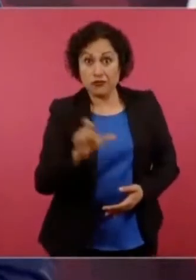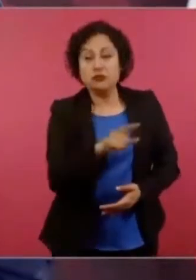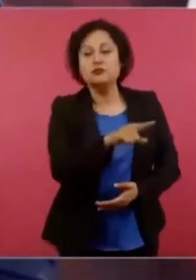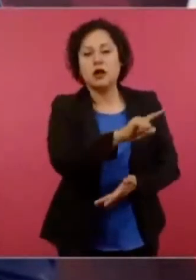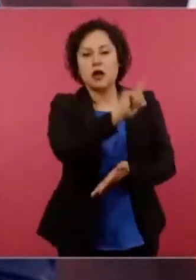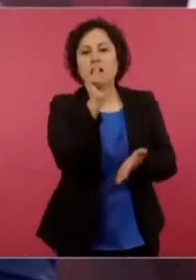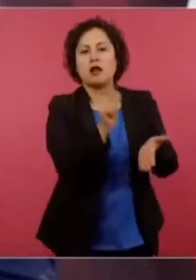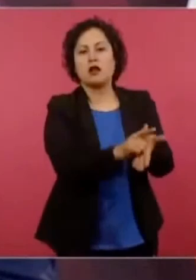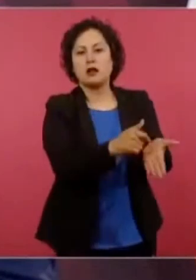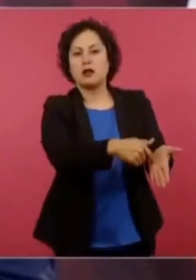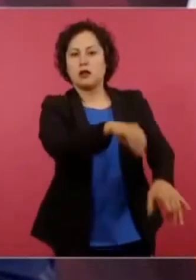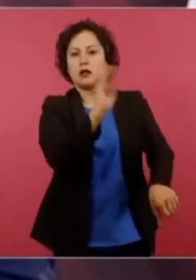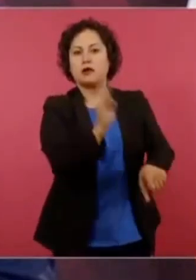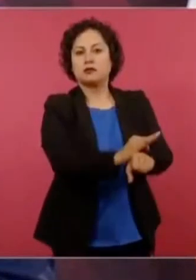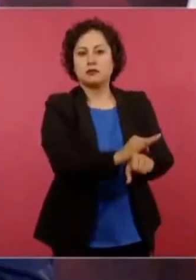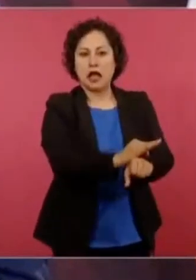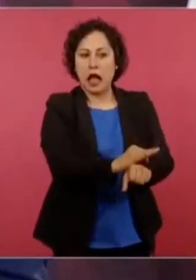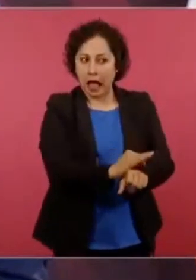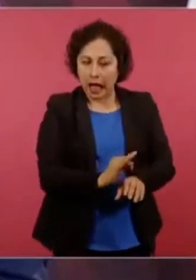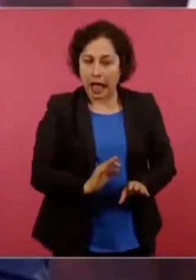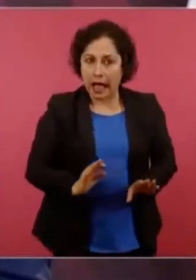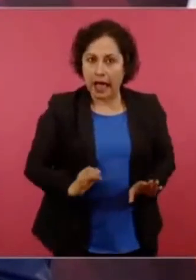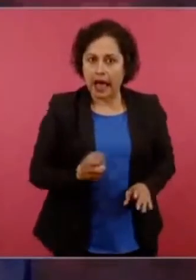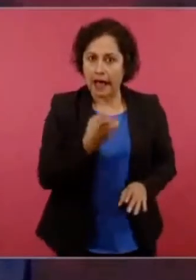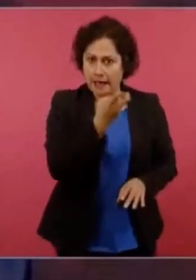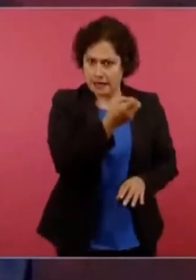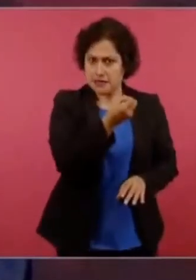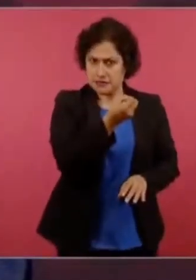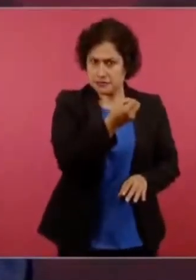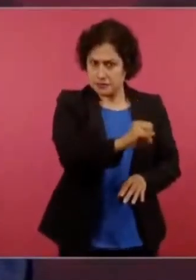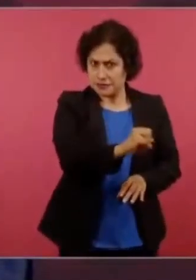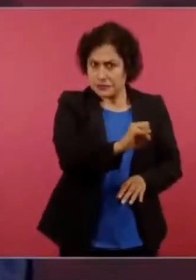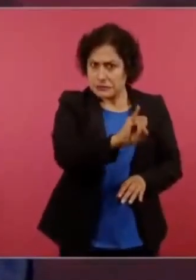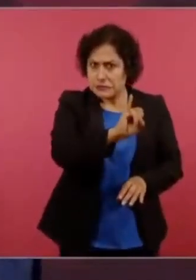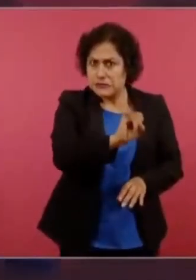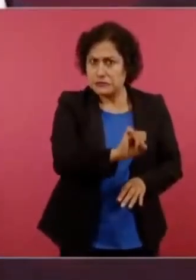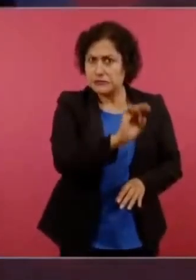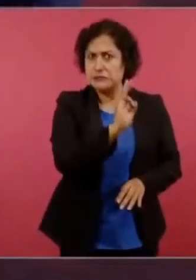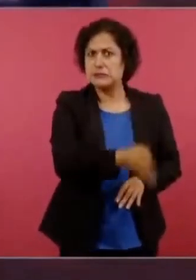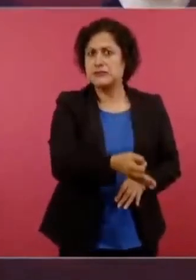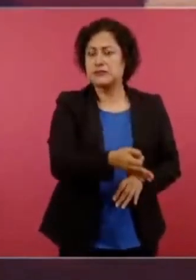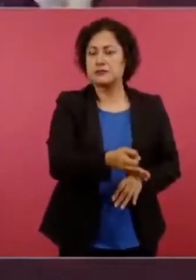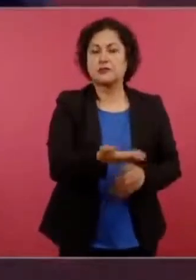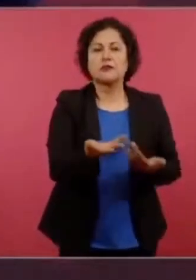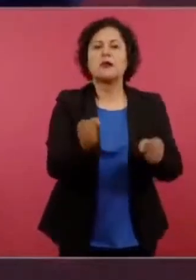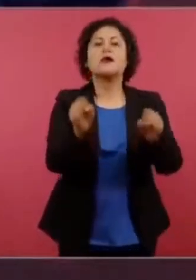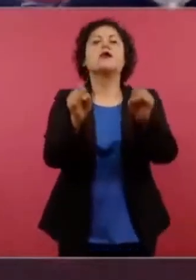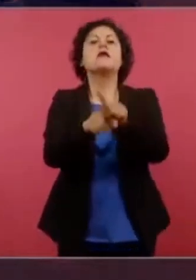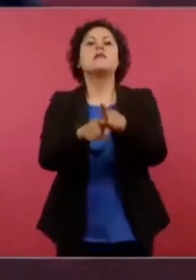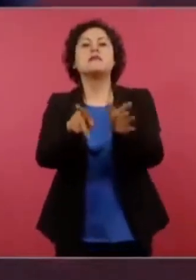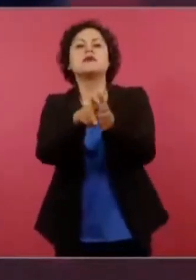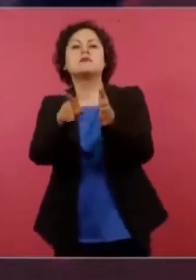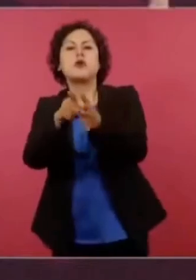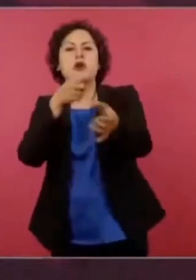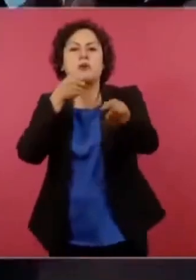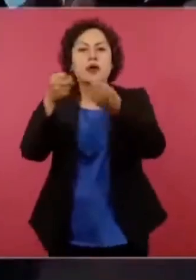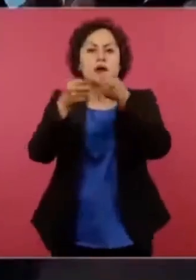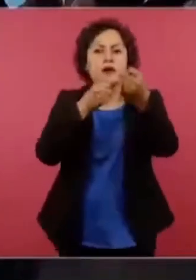de información, de manipulación, parte de la misma mafia de